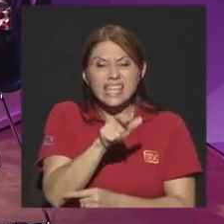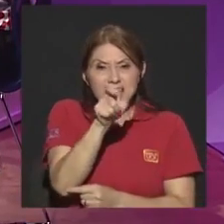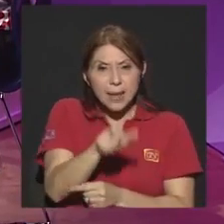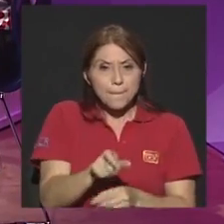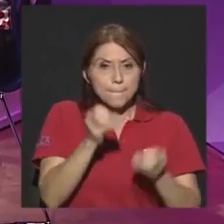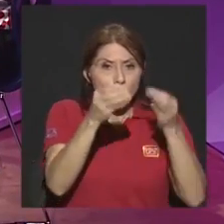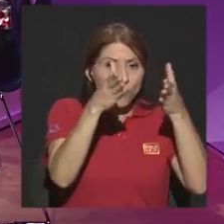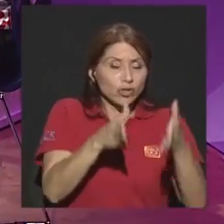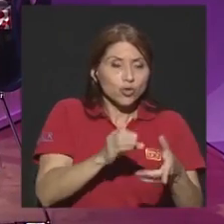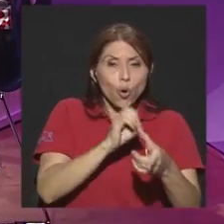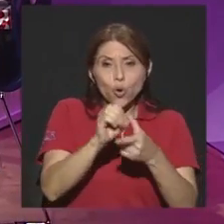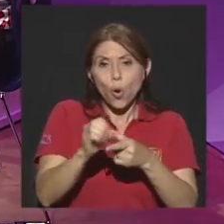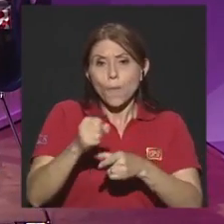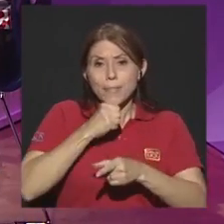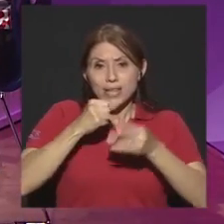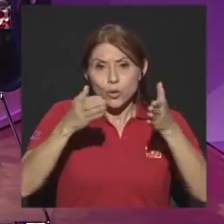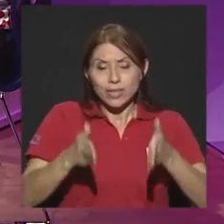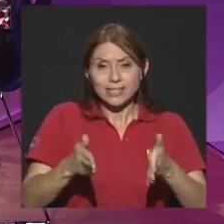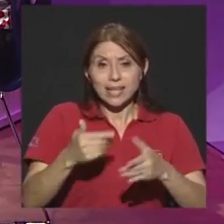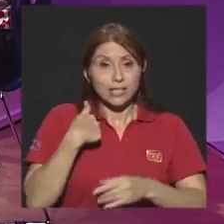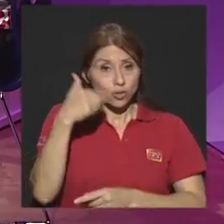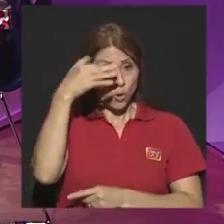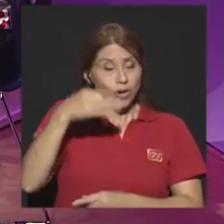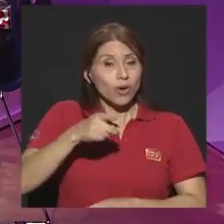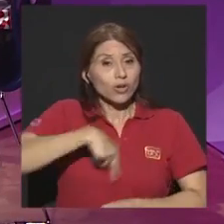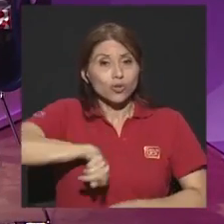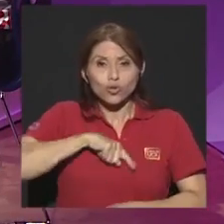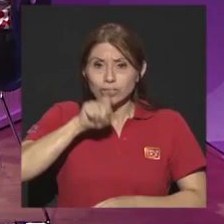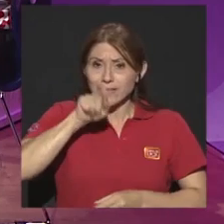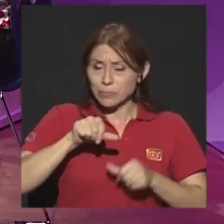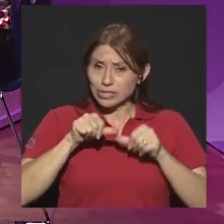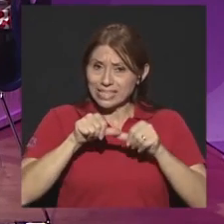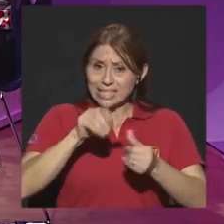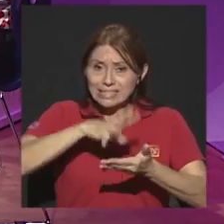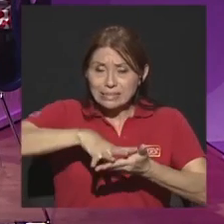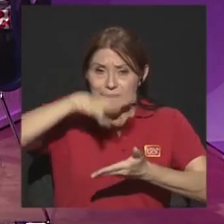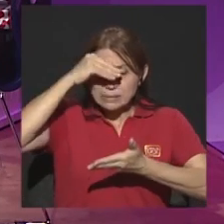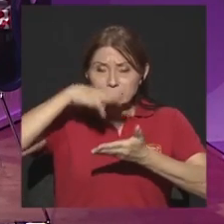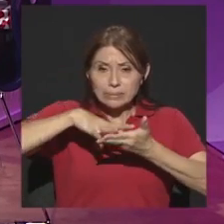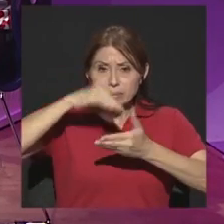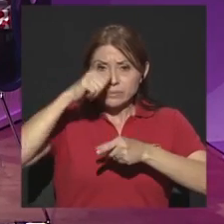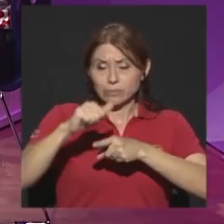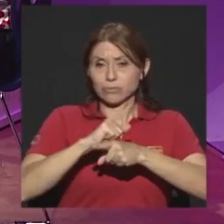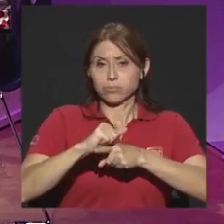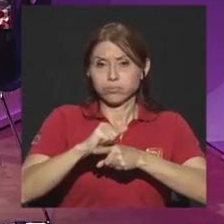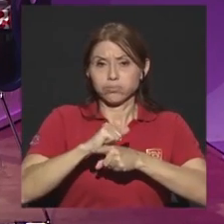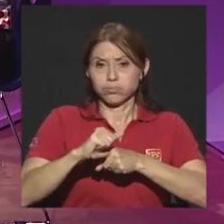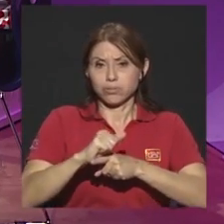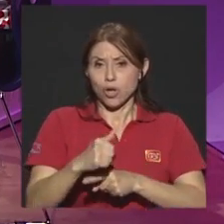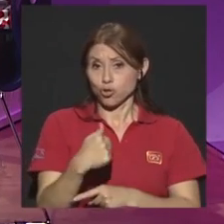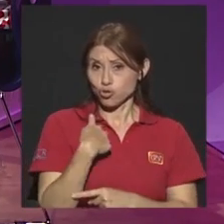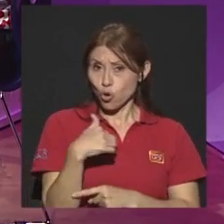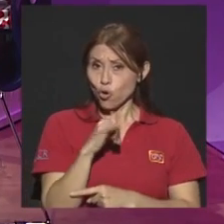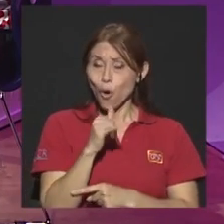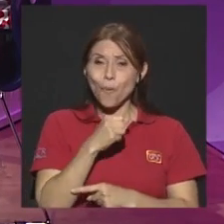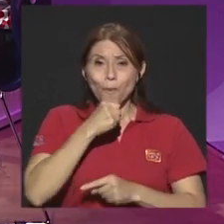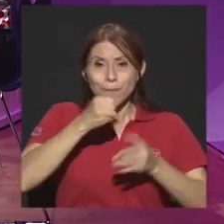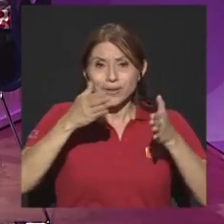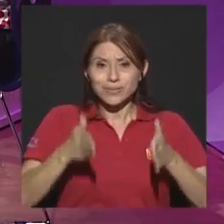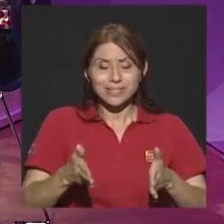periodistas. O sea, creo que nuestra obligación también es seguirnos capacitando. Yo, como comunicadora, me interesé en ese tema porque